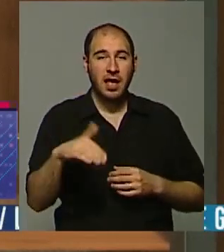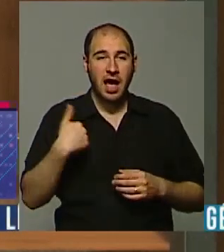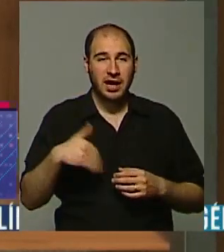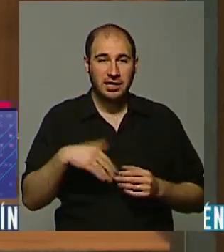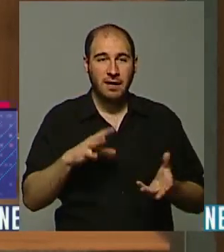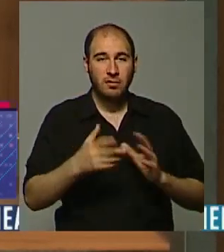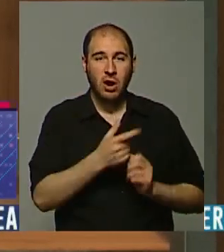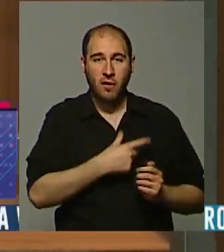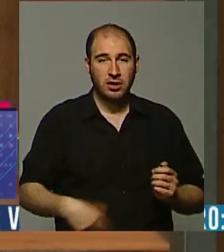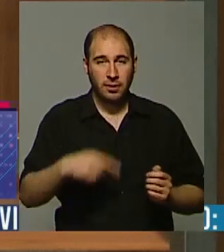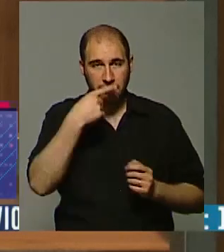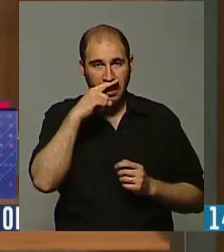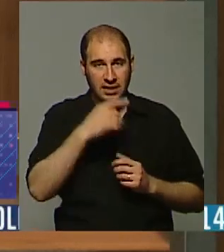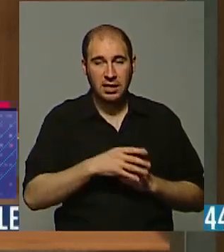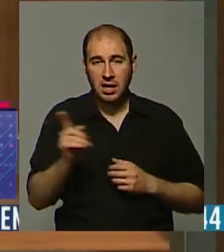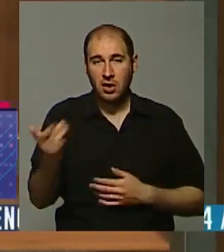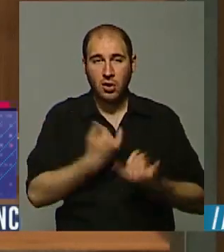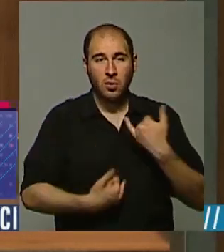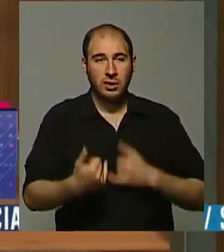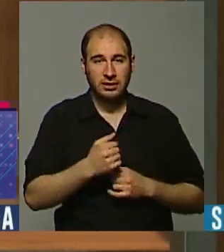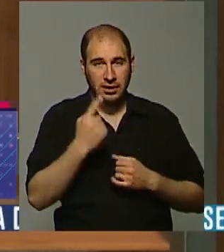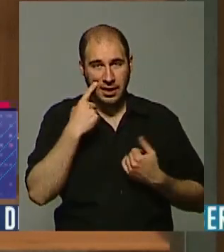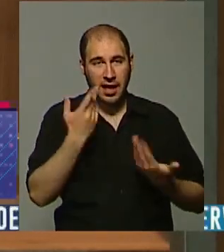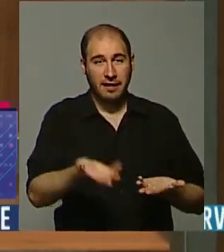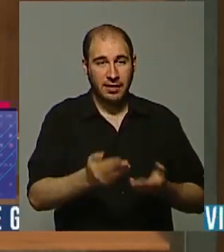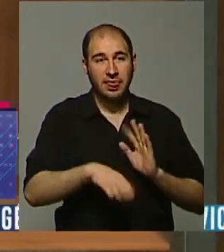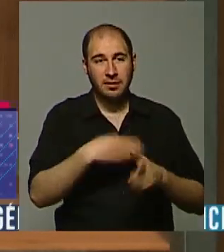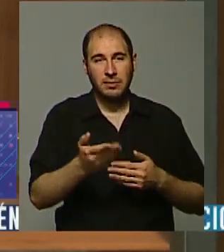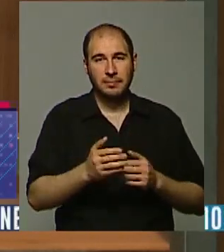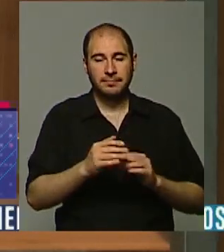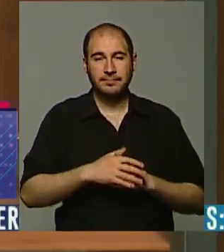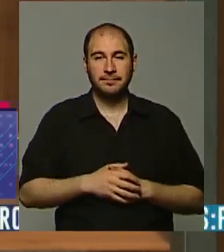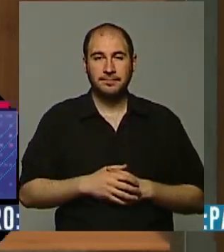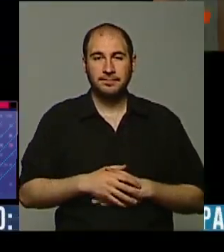a través del gobierno de Mauricio Macri. Él hablaba con nosotros y decía lo siguiente, después lo analizamos.